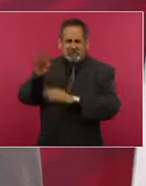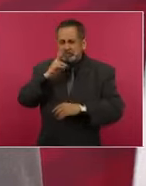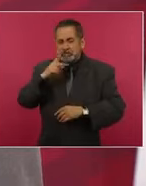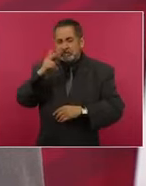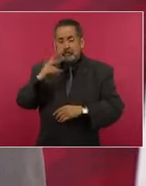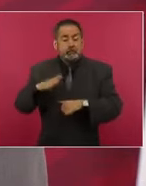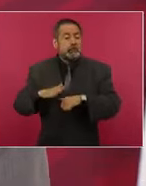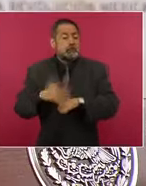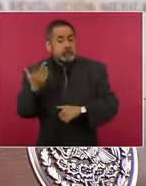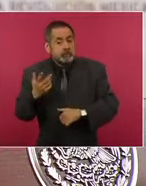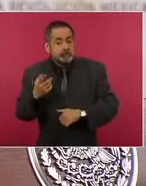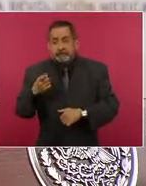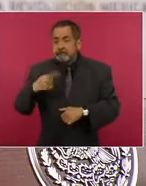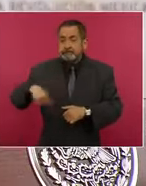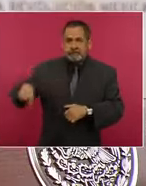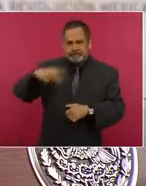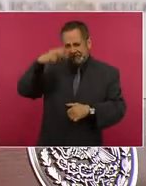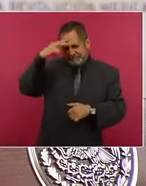Porque México